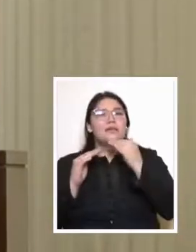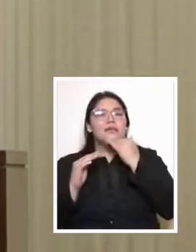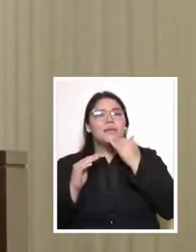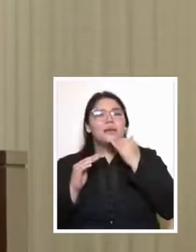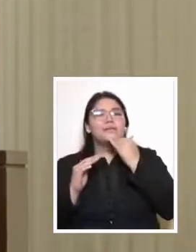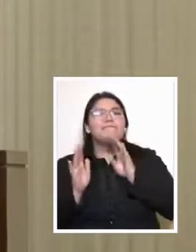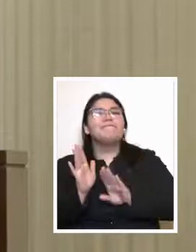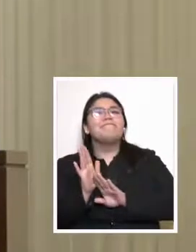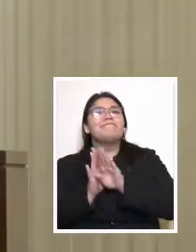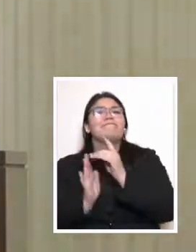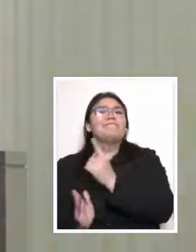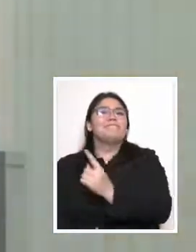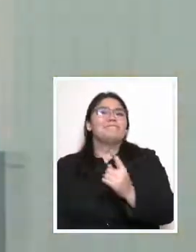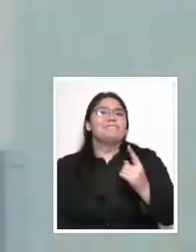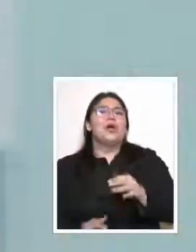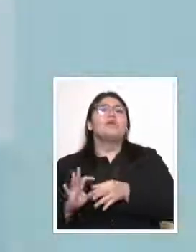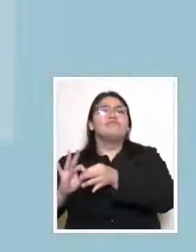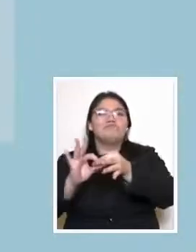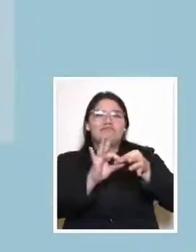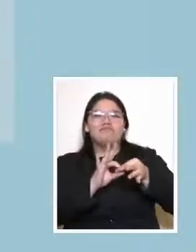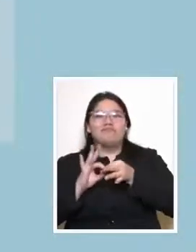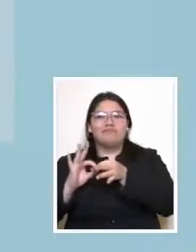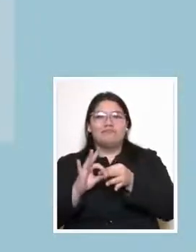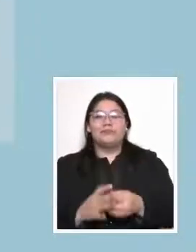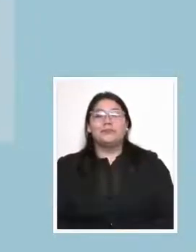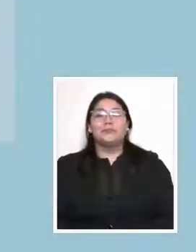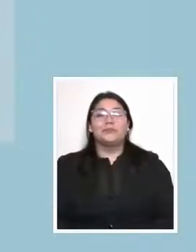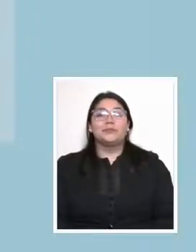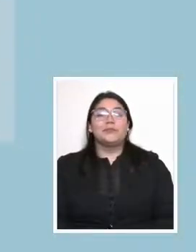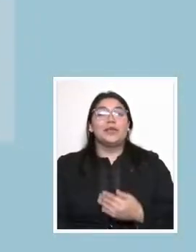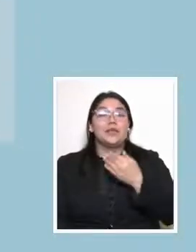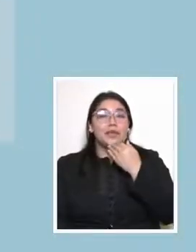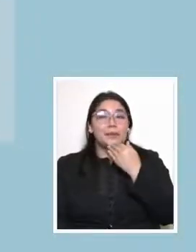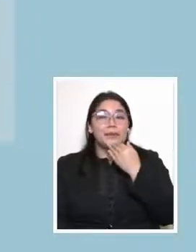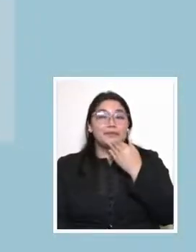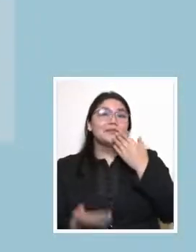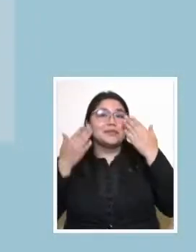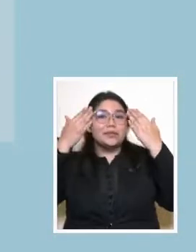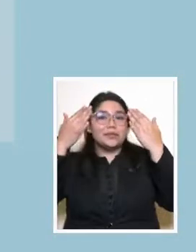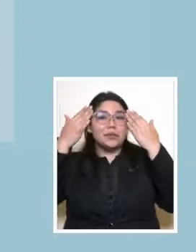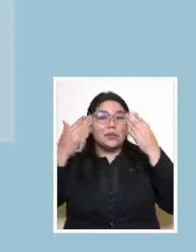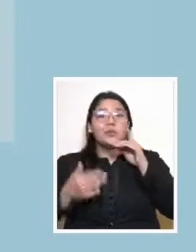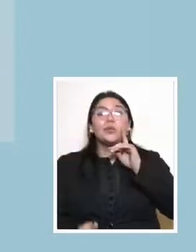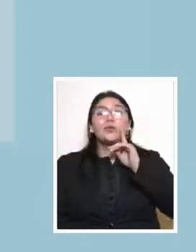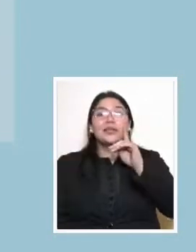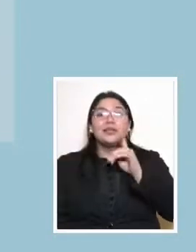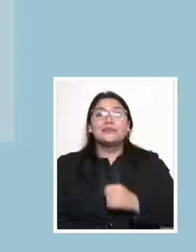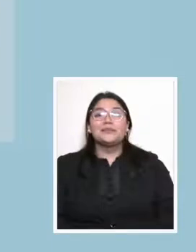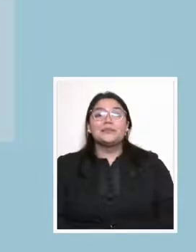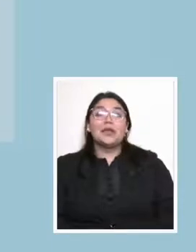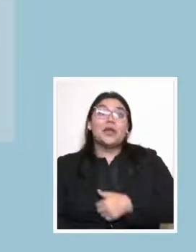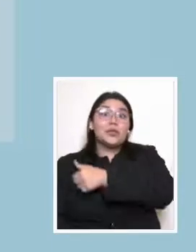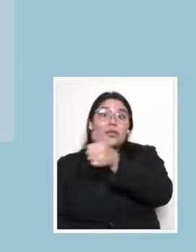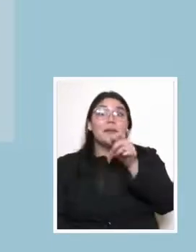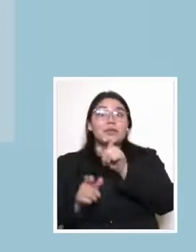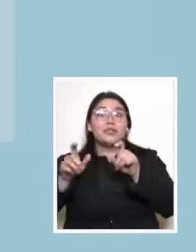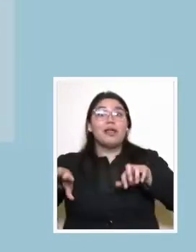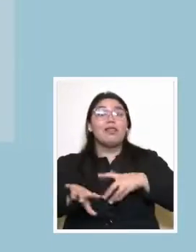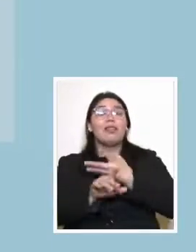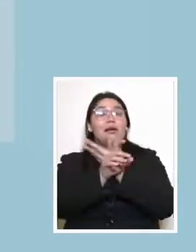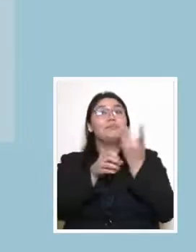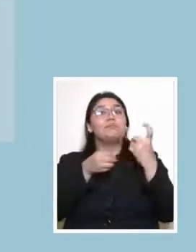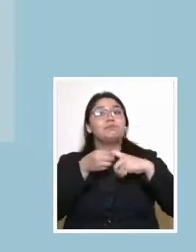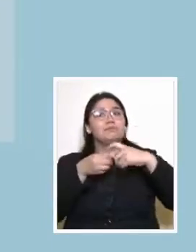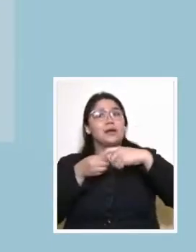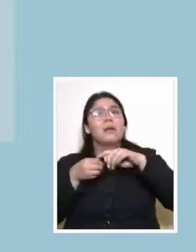También un particular saludo a a todas las personas que están conectadas. Es alrededor